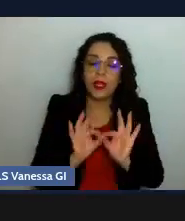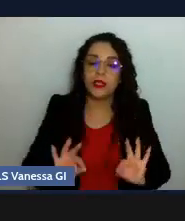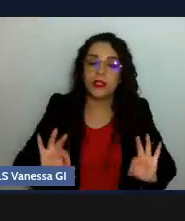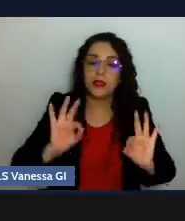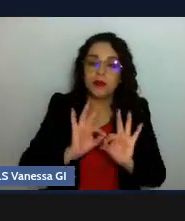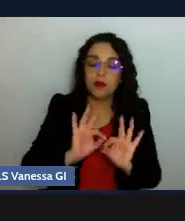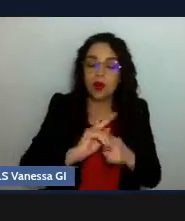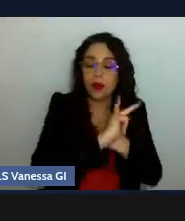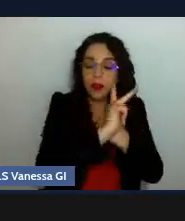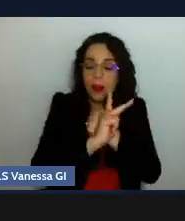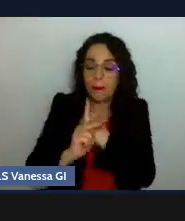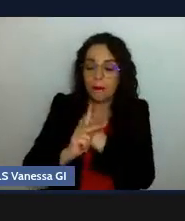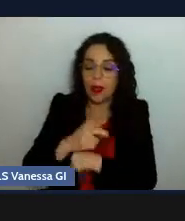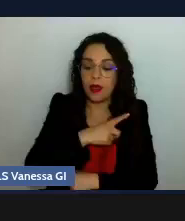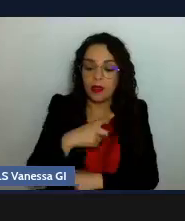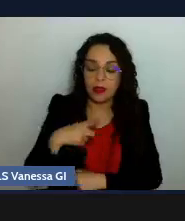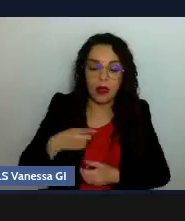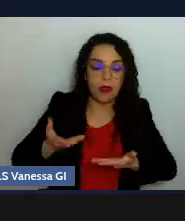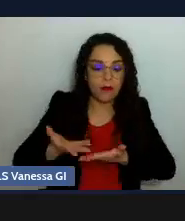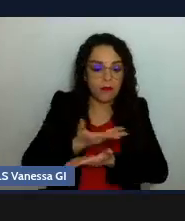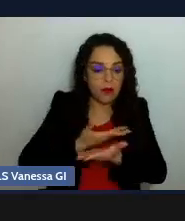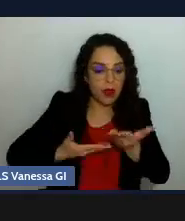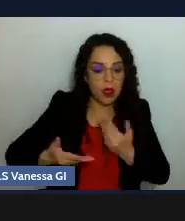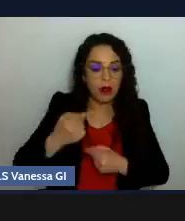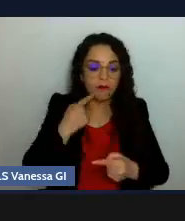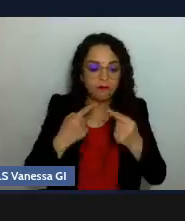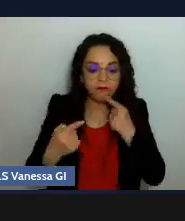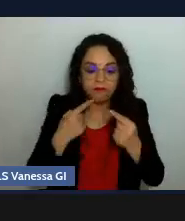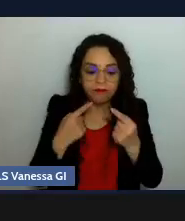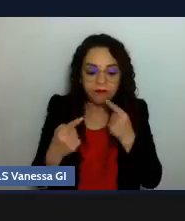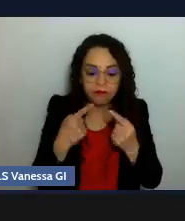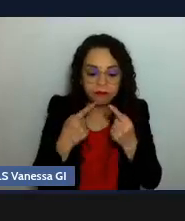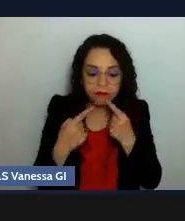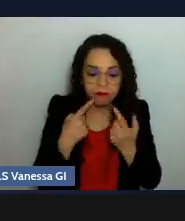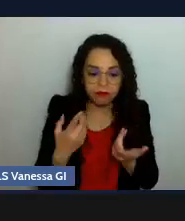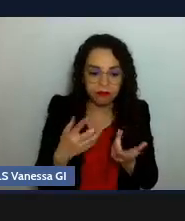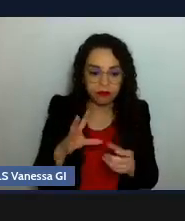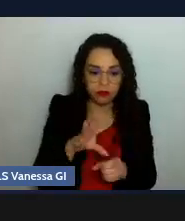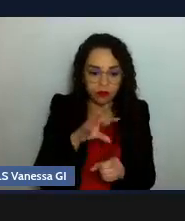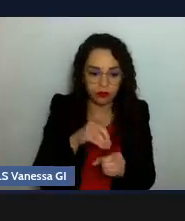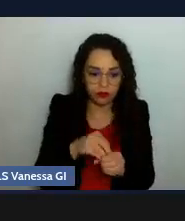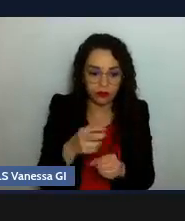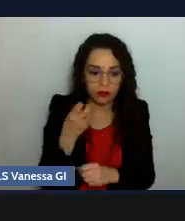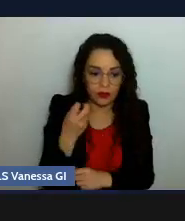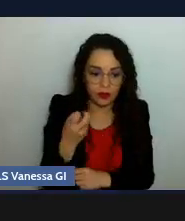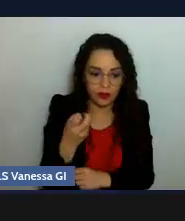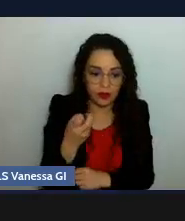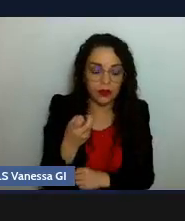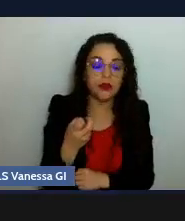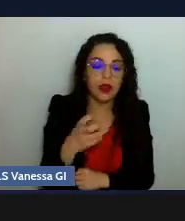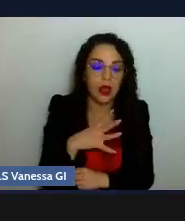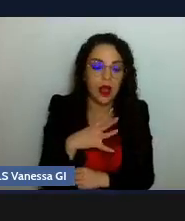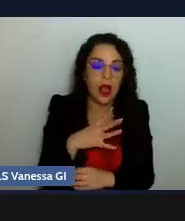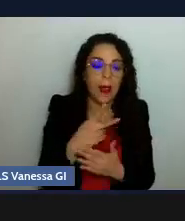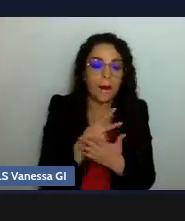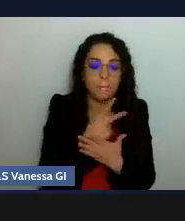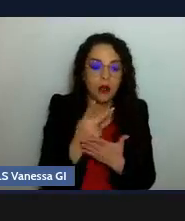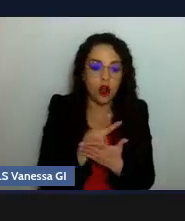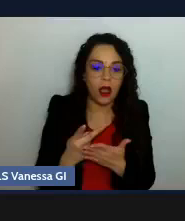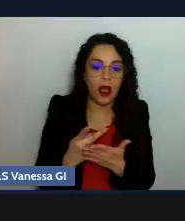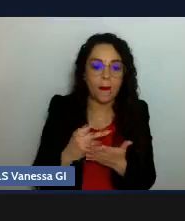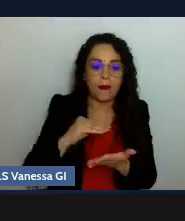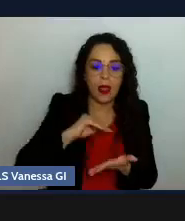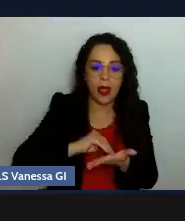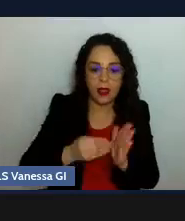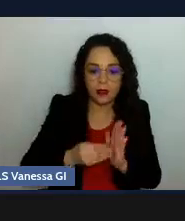que los países mejoren estas condiciones, ¿no? En estas 17 esferas se implementan programas, estrategias para que